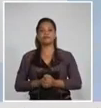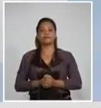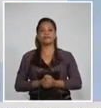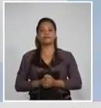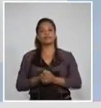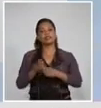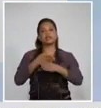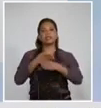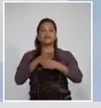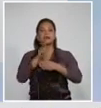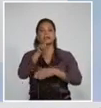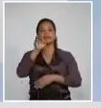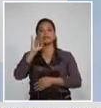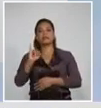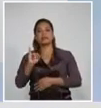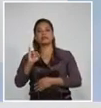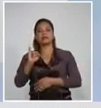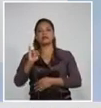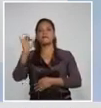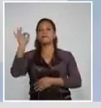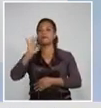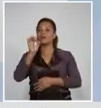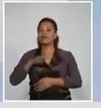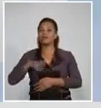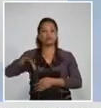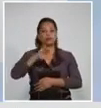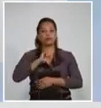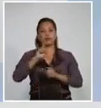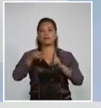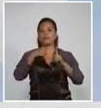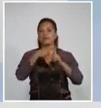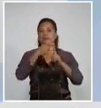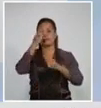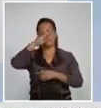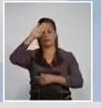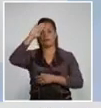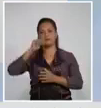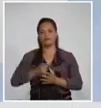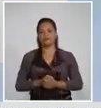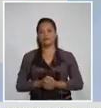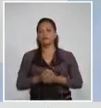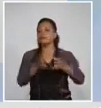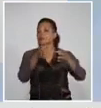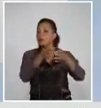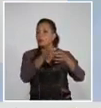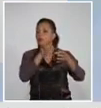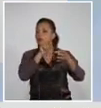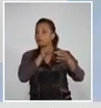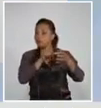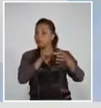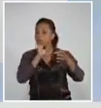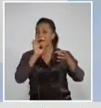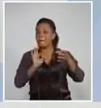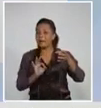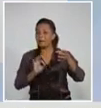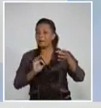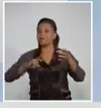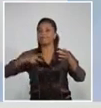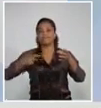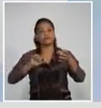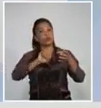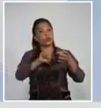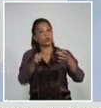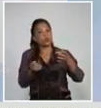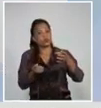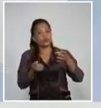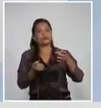el 16% de todos los diagnosticados en Cuba. Grupo que insistimos en el control. De